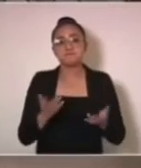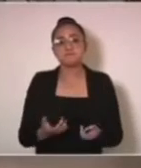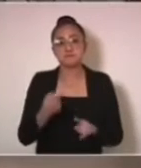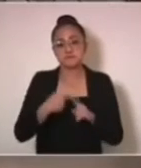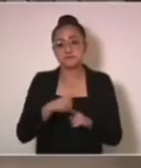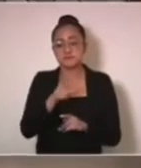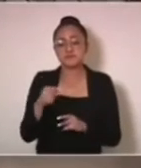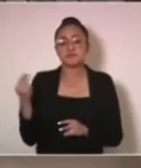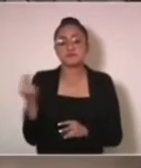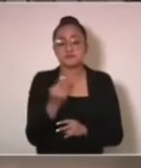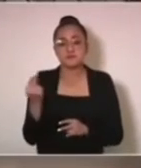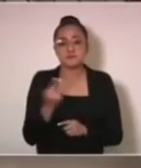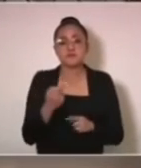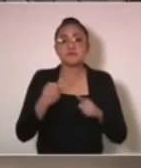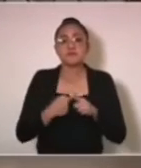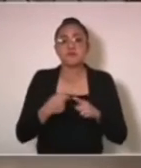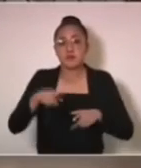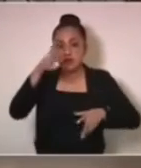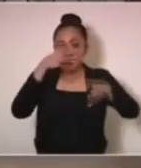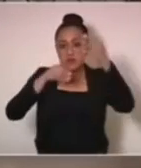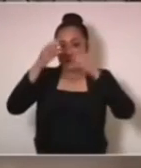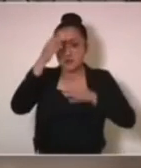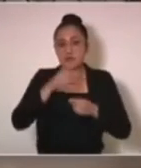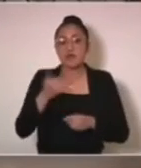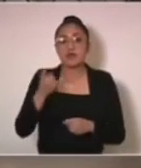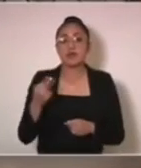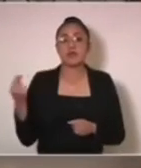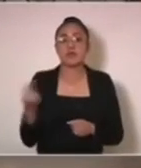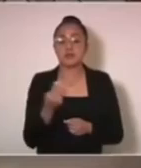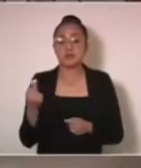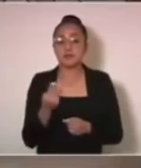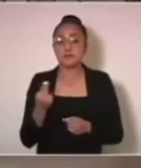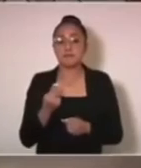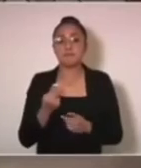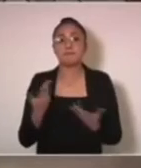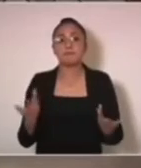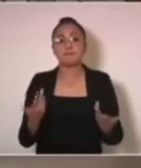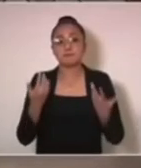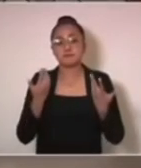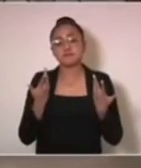las necesidades del aprendizaje y a las necesidades